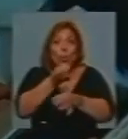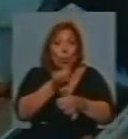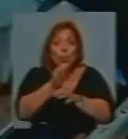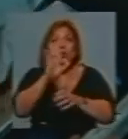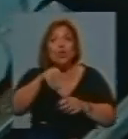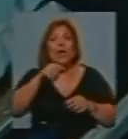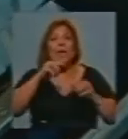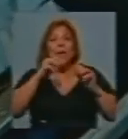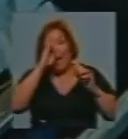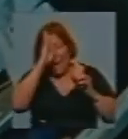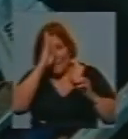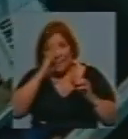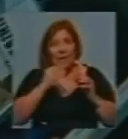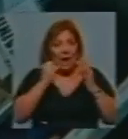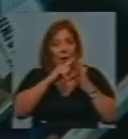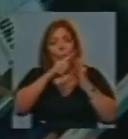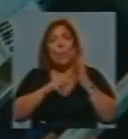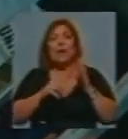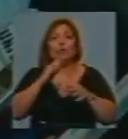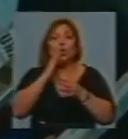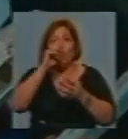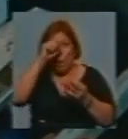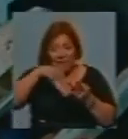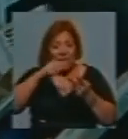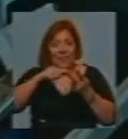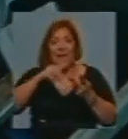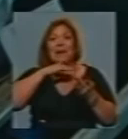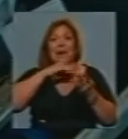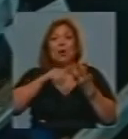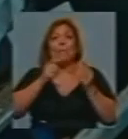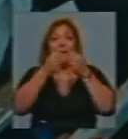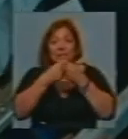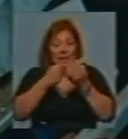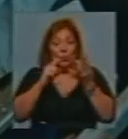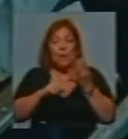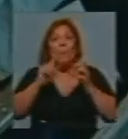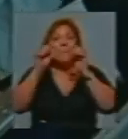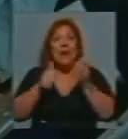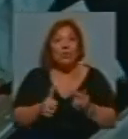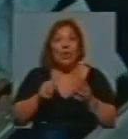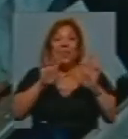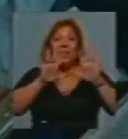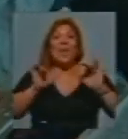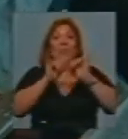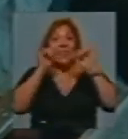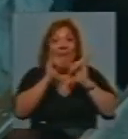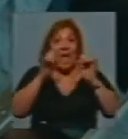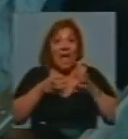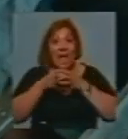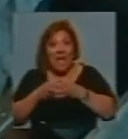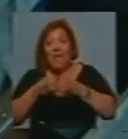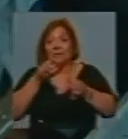a cursillistas que se han anotado en cuatro departamentos, Montevideo, Canelones, Paysandú y Maldonado. Son 10 días que van a estar la